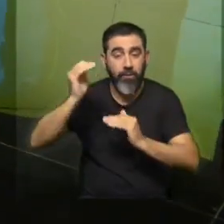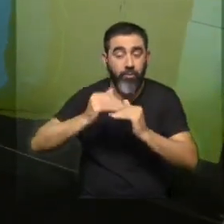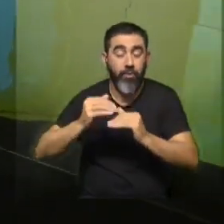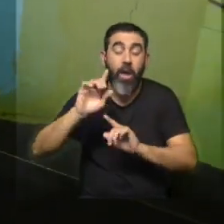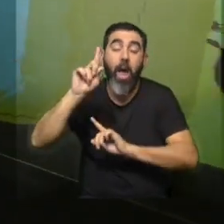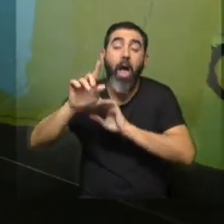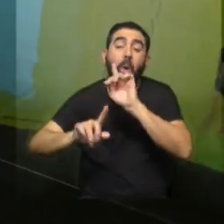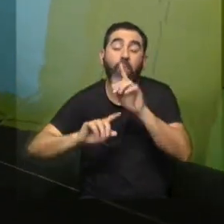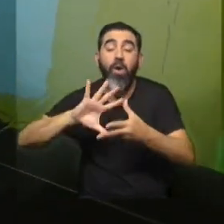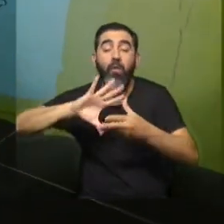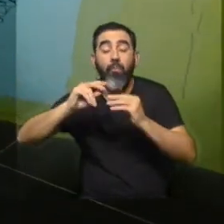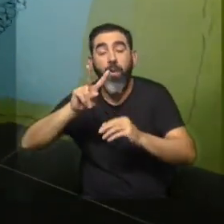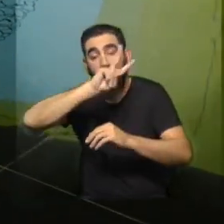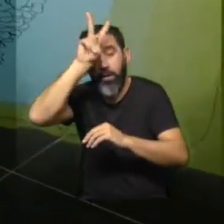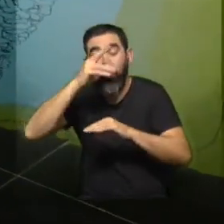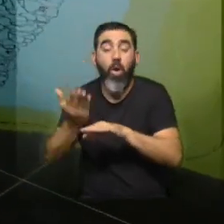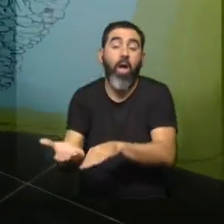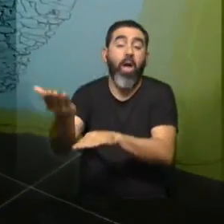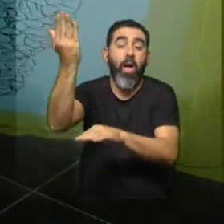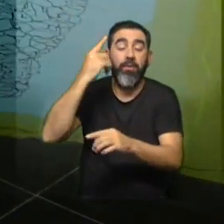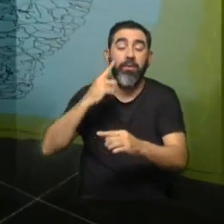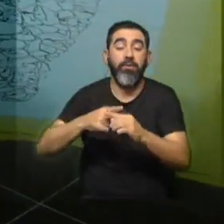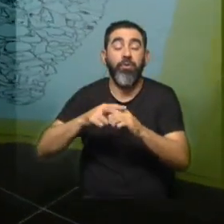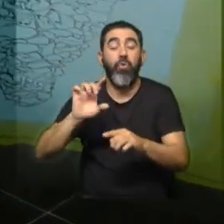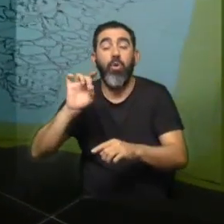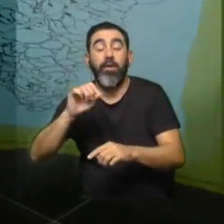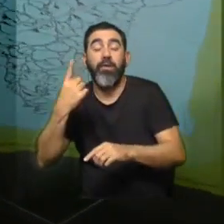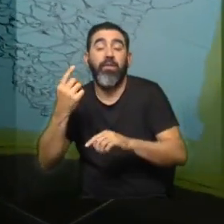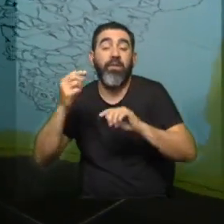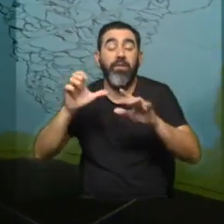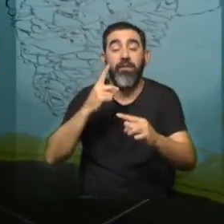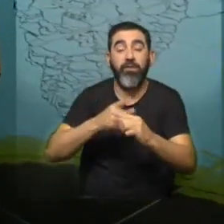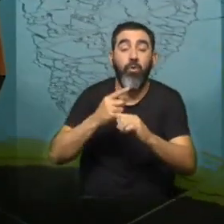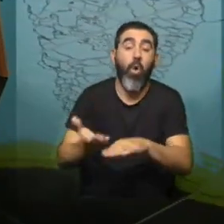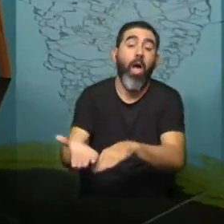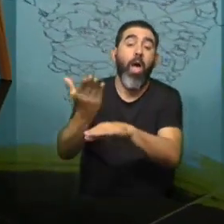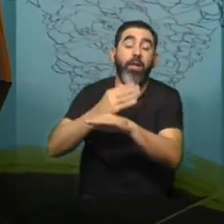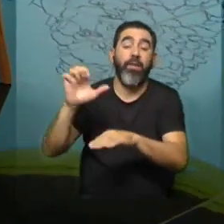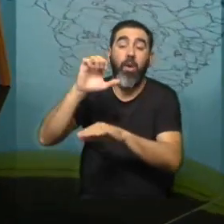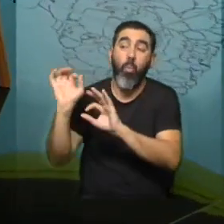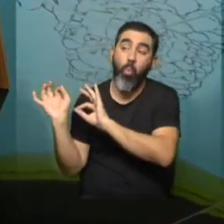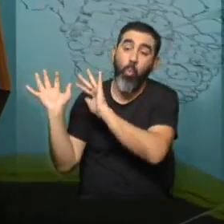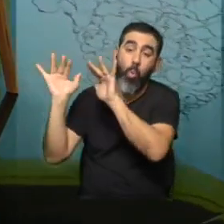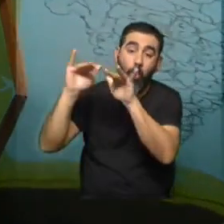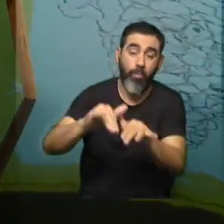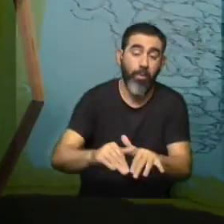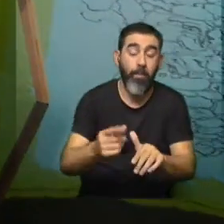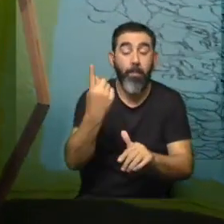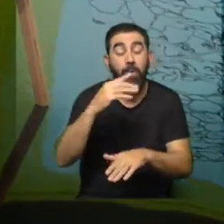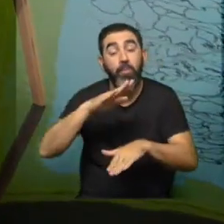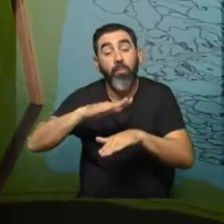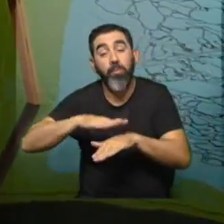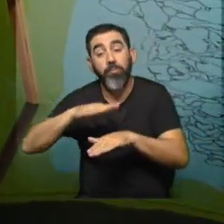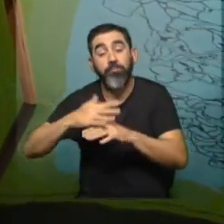formas indígenas previas al siglo XV y XVI, es decir, previas a la llegada europea, pero bueno, en un momento se